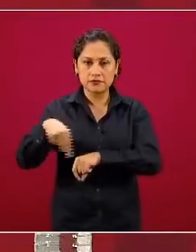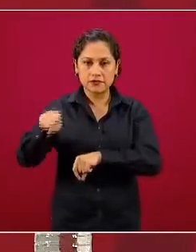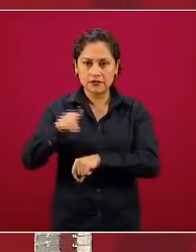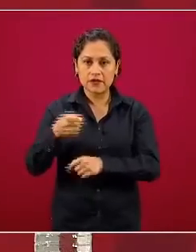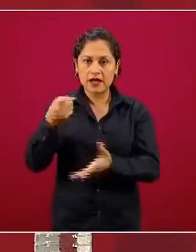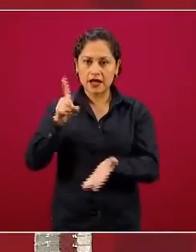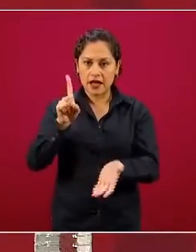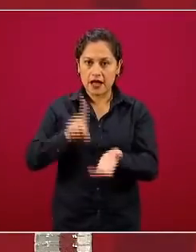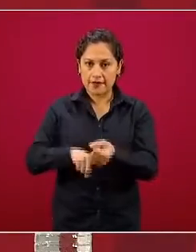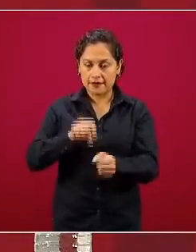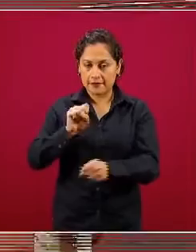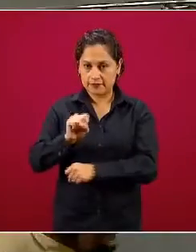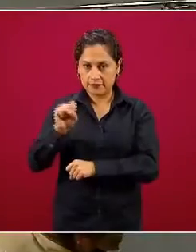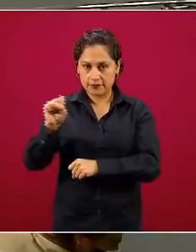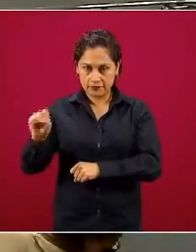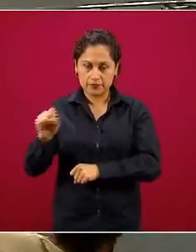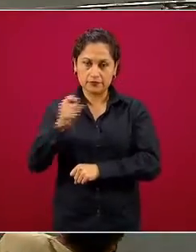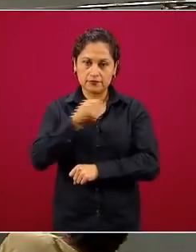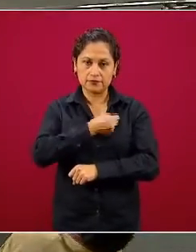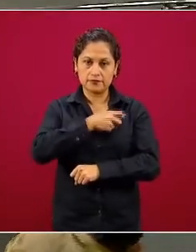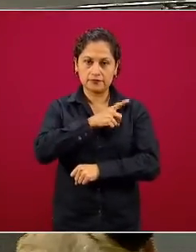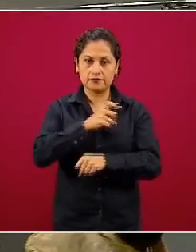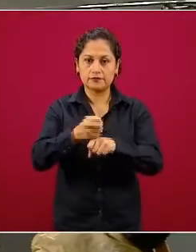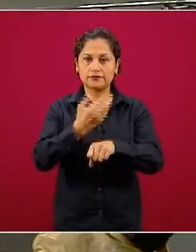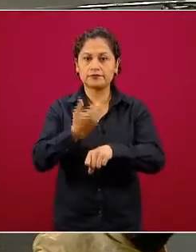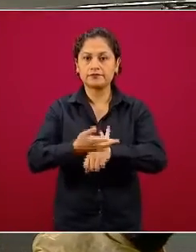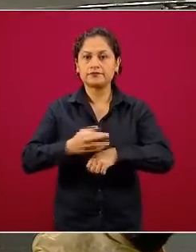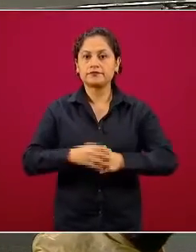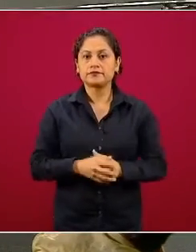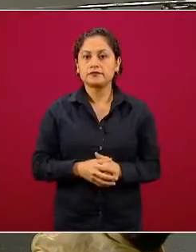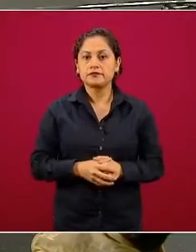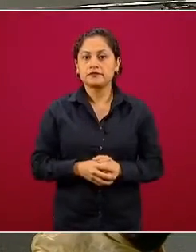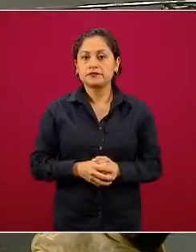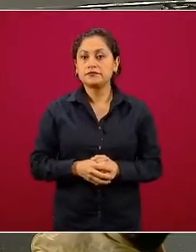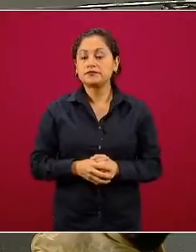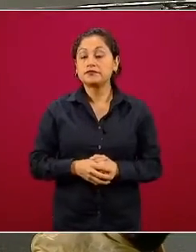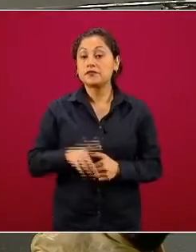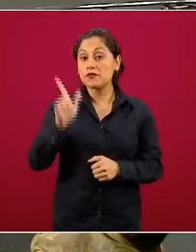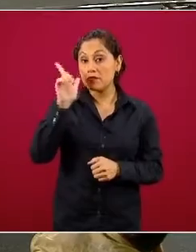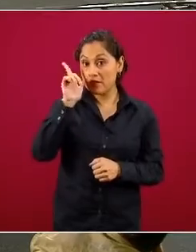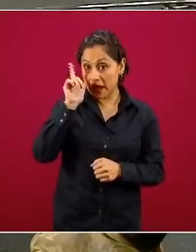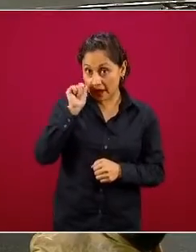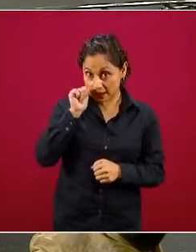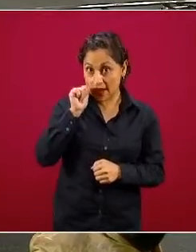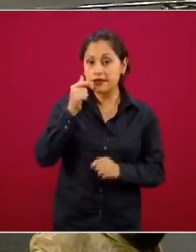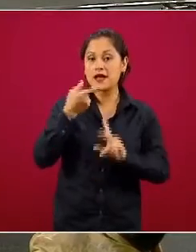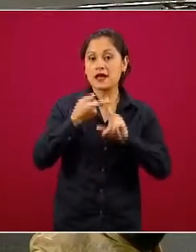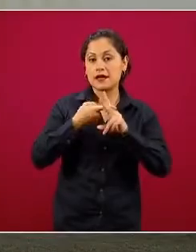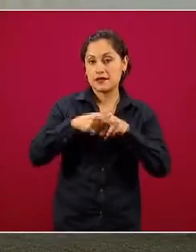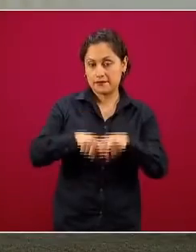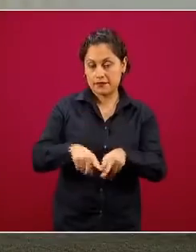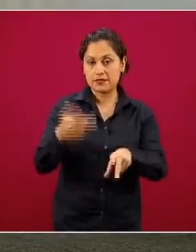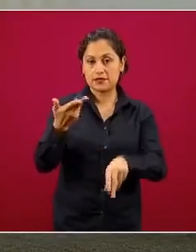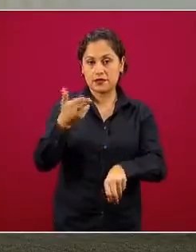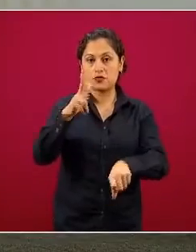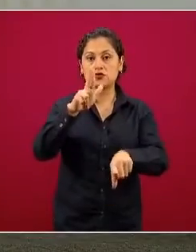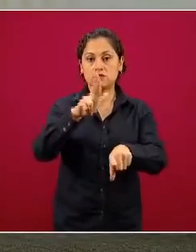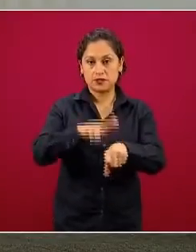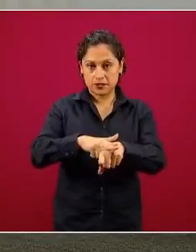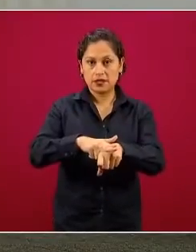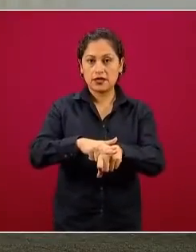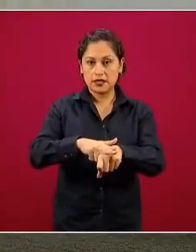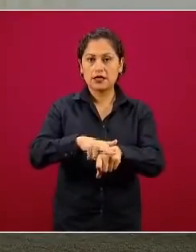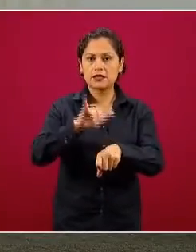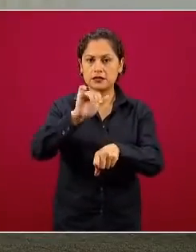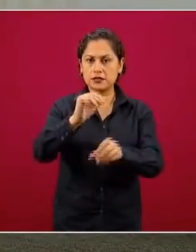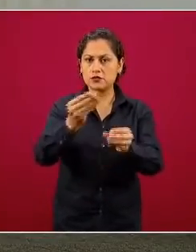de Secretaría de Salud. Y a partir de mañana en estos mismos hospitales ha habido realmente